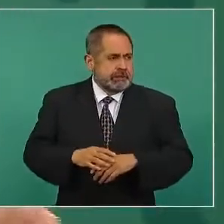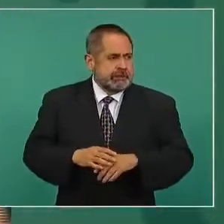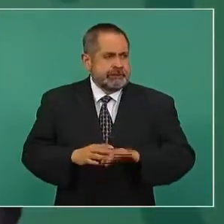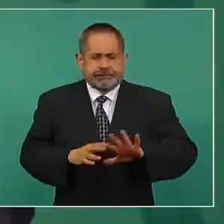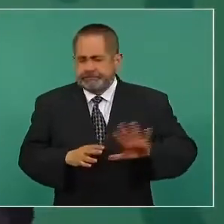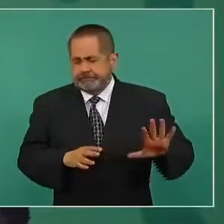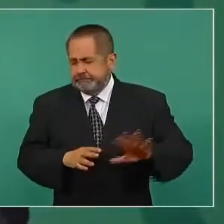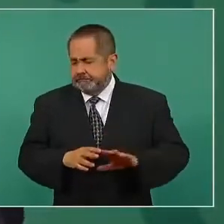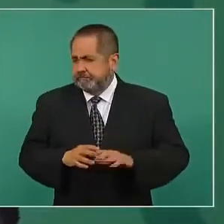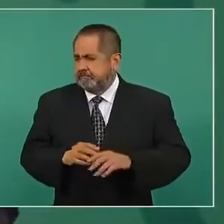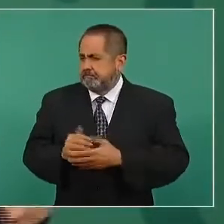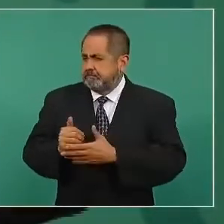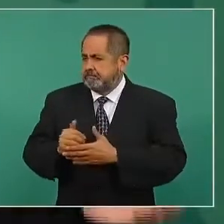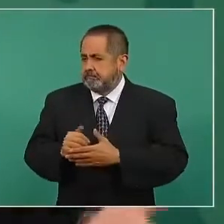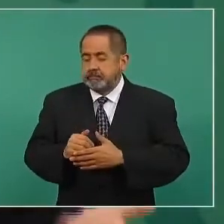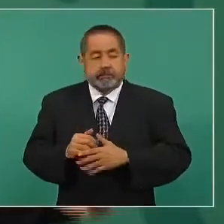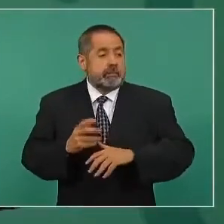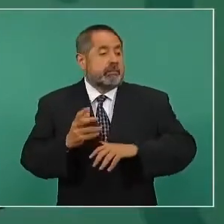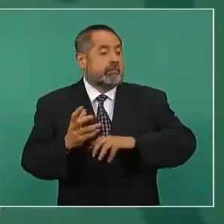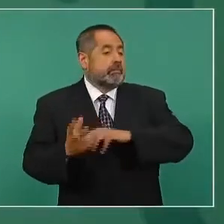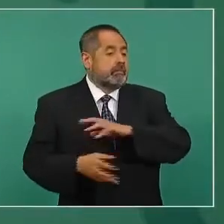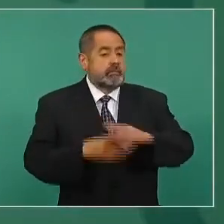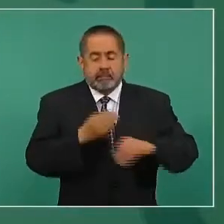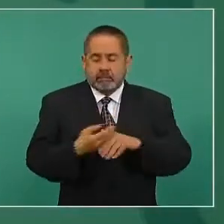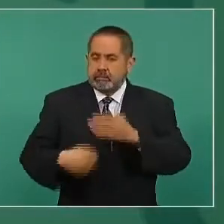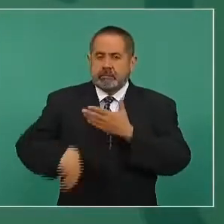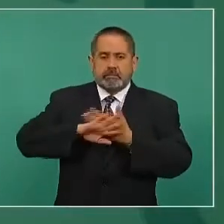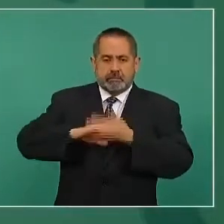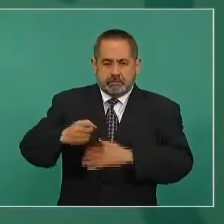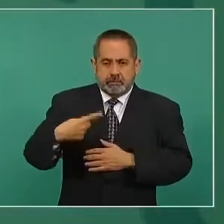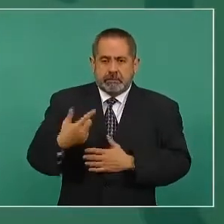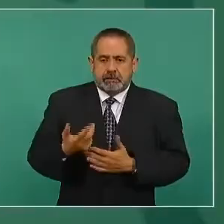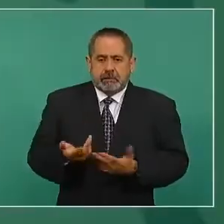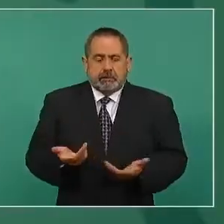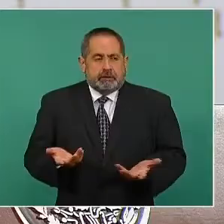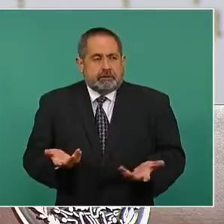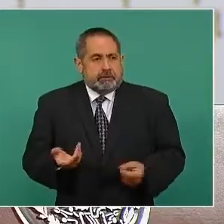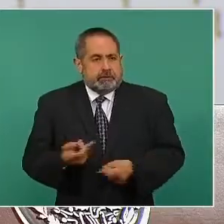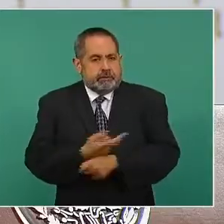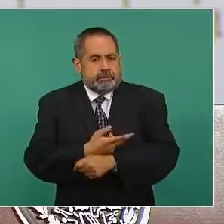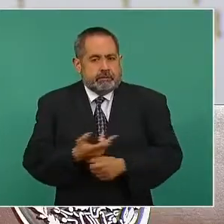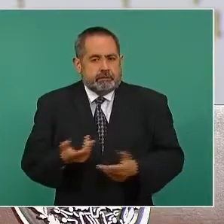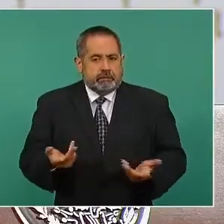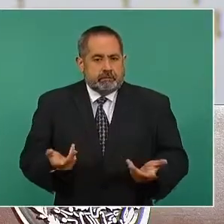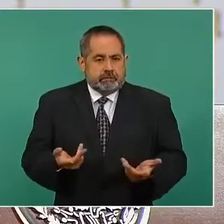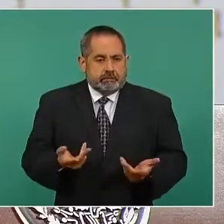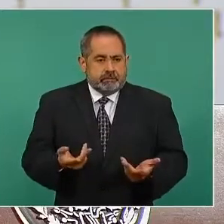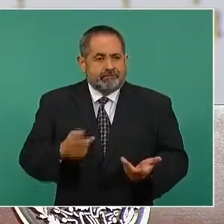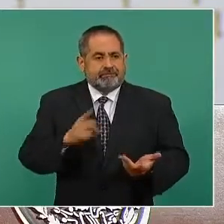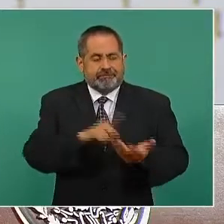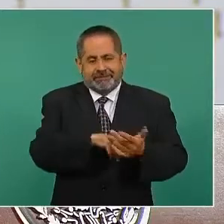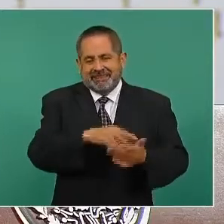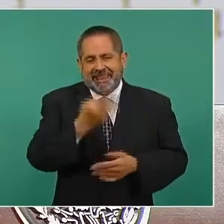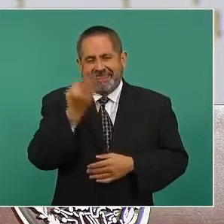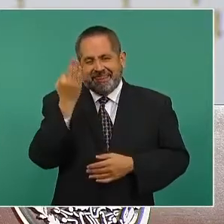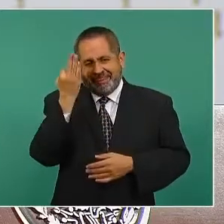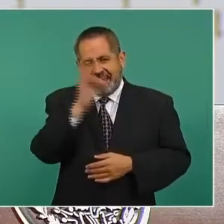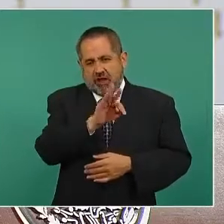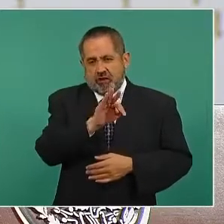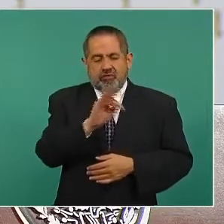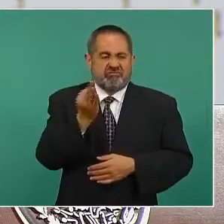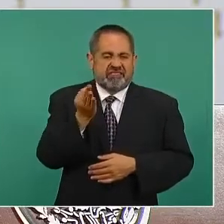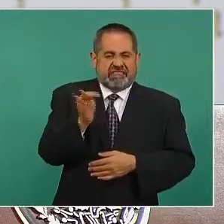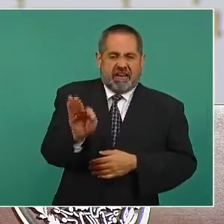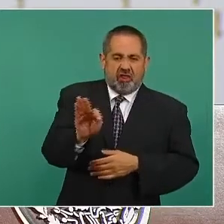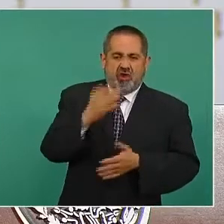rodeado de ellos. Pues ¿qué pasó? Lo traicionaron